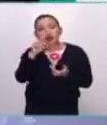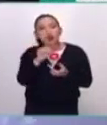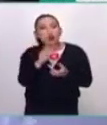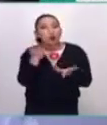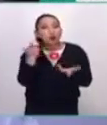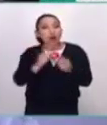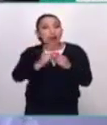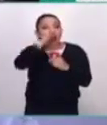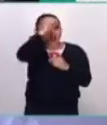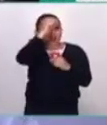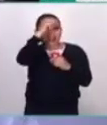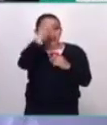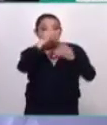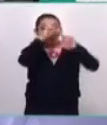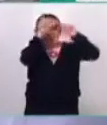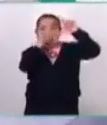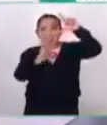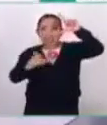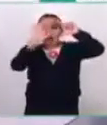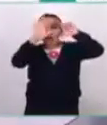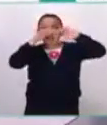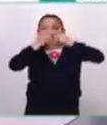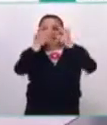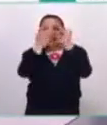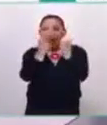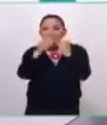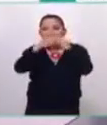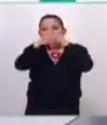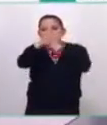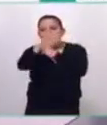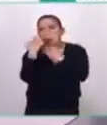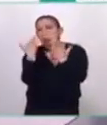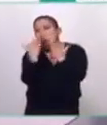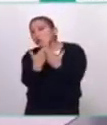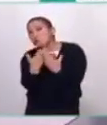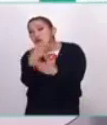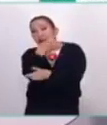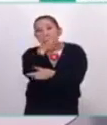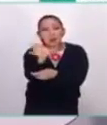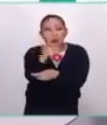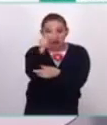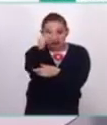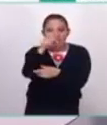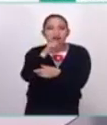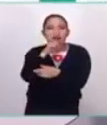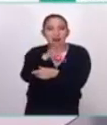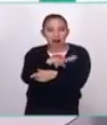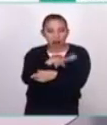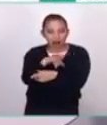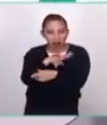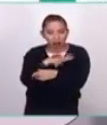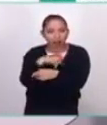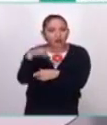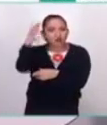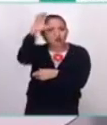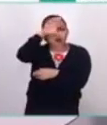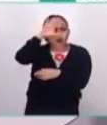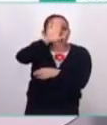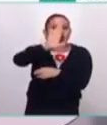porque el norte de México sea árido y no porque no sea muy rico en una agricultura, no deja de ser rico